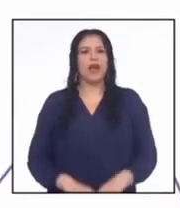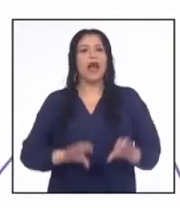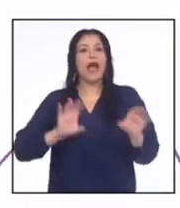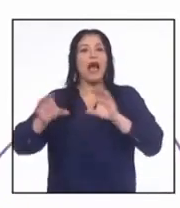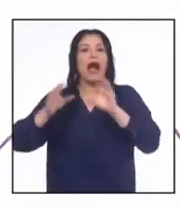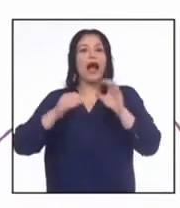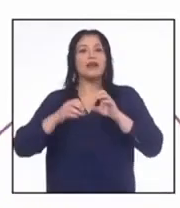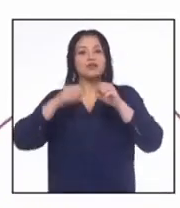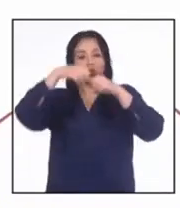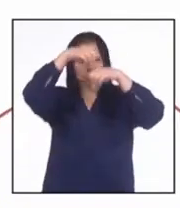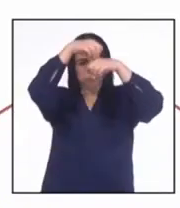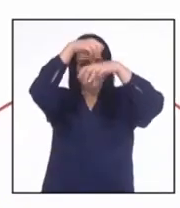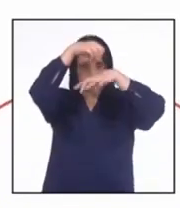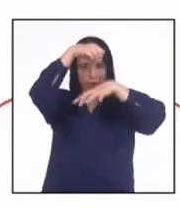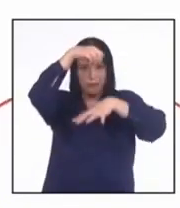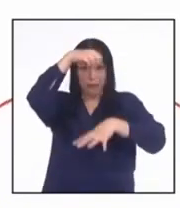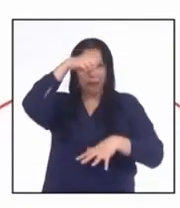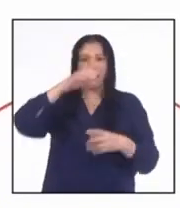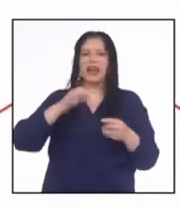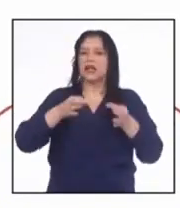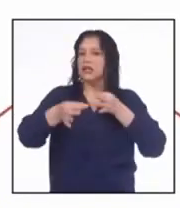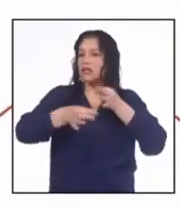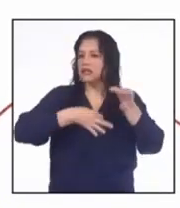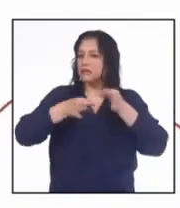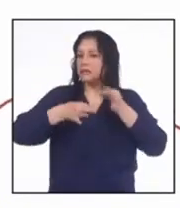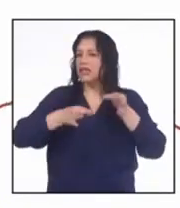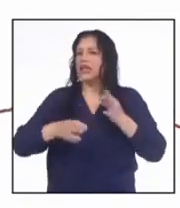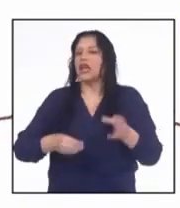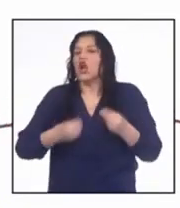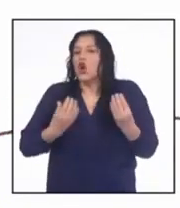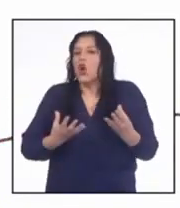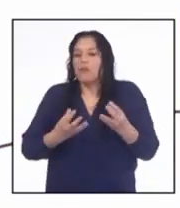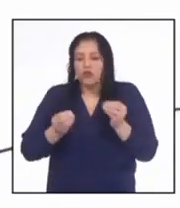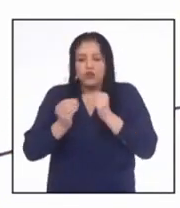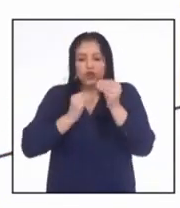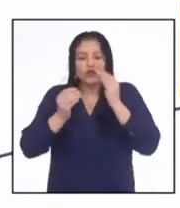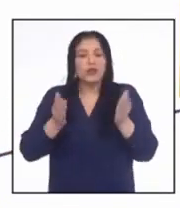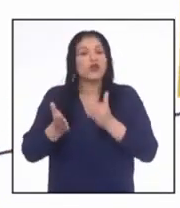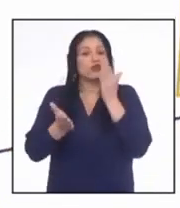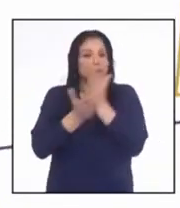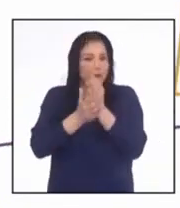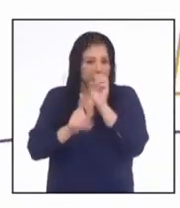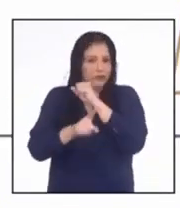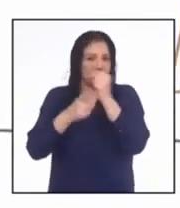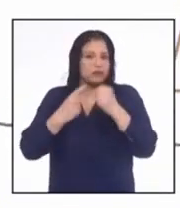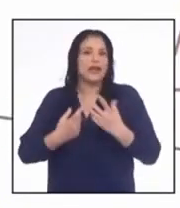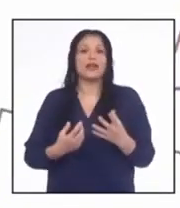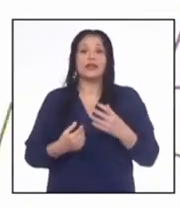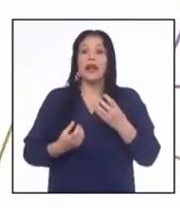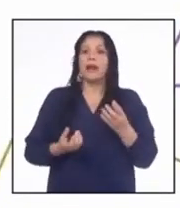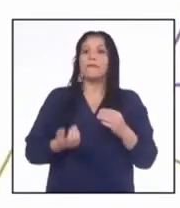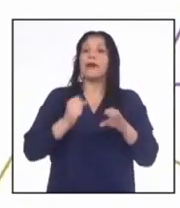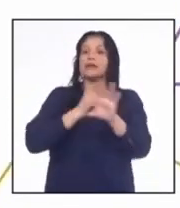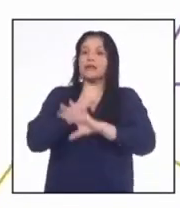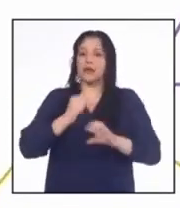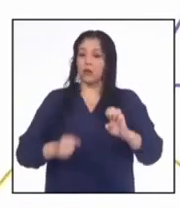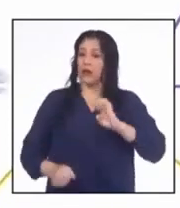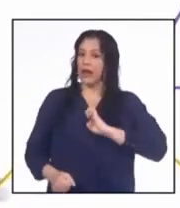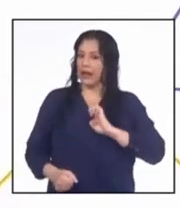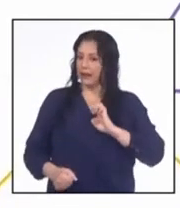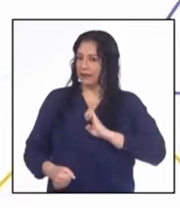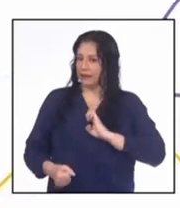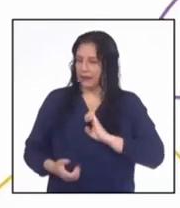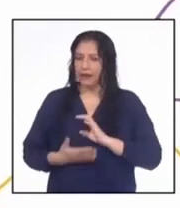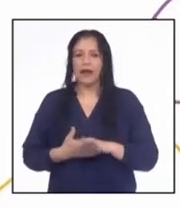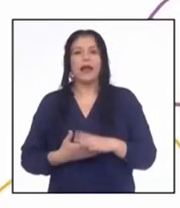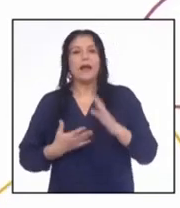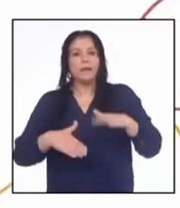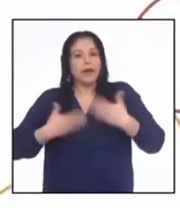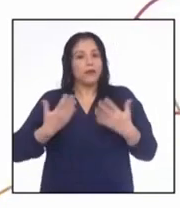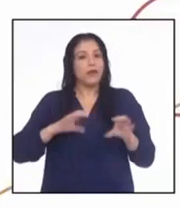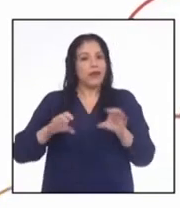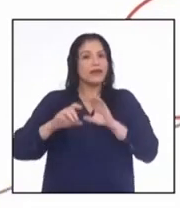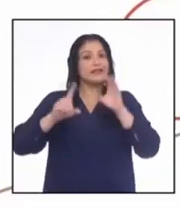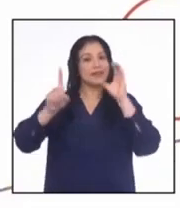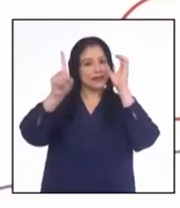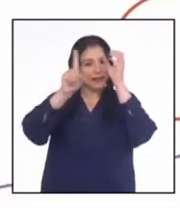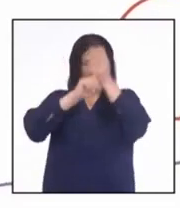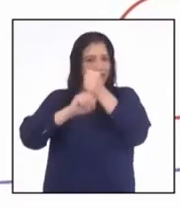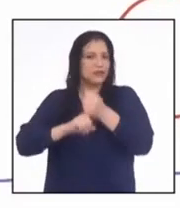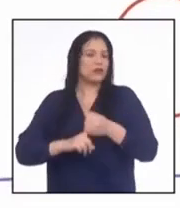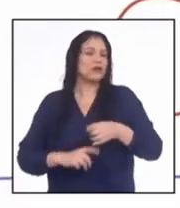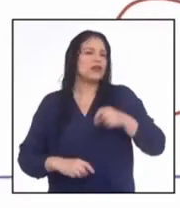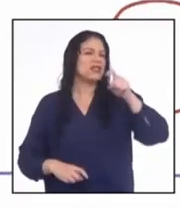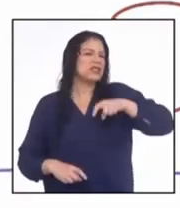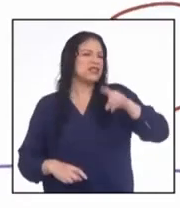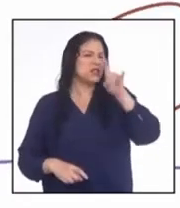elabora un organizador gráfico que explique cómo abordar los conflictos y las posiciones éticas que se toman en cuenta. Para realizar tu reto,